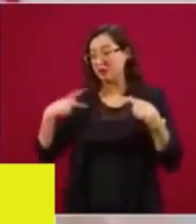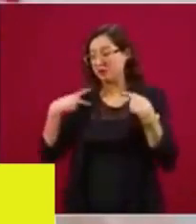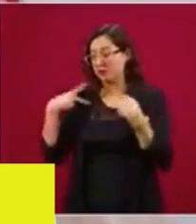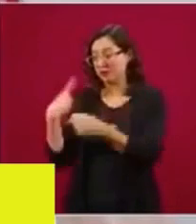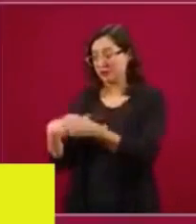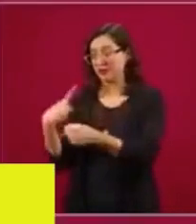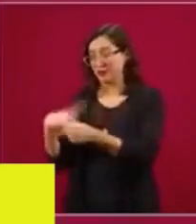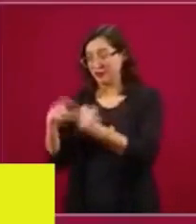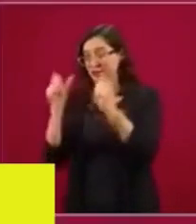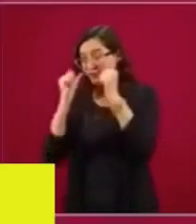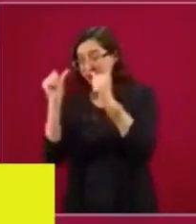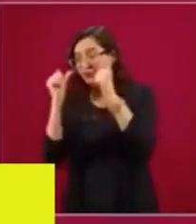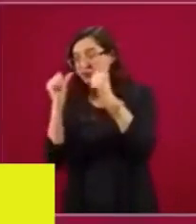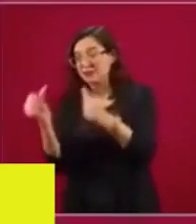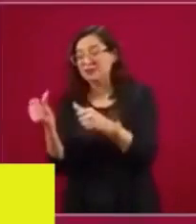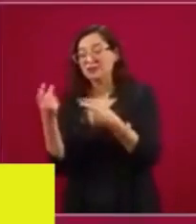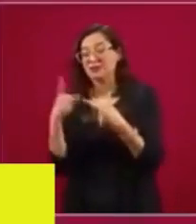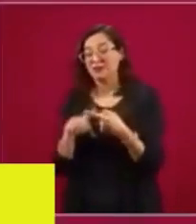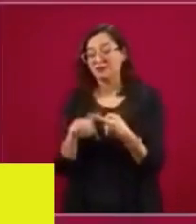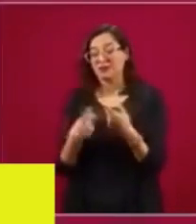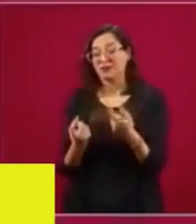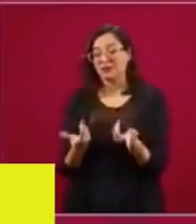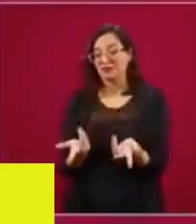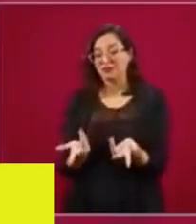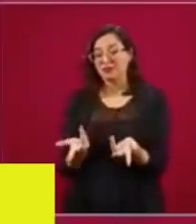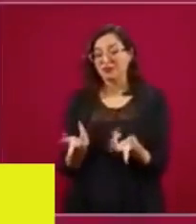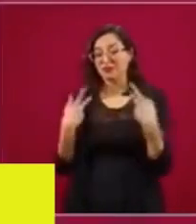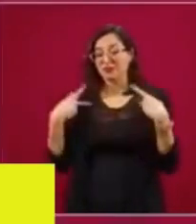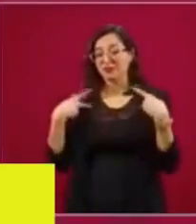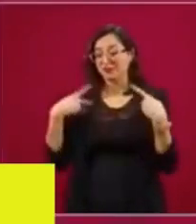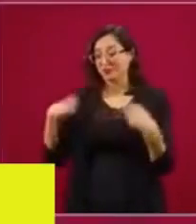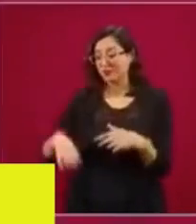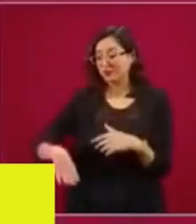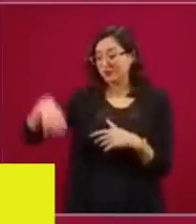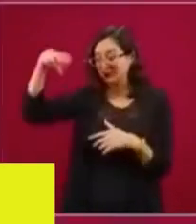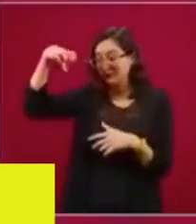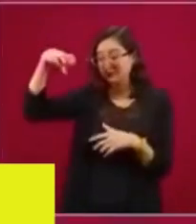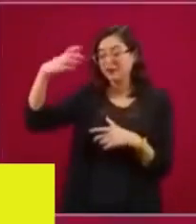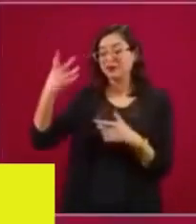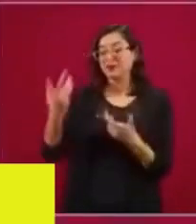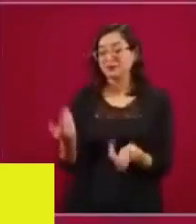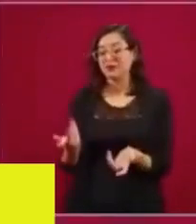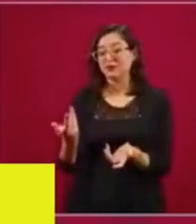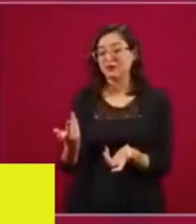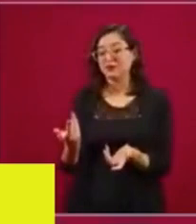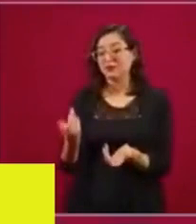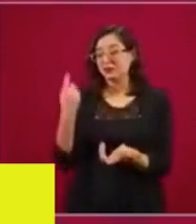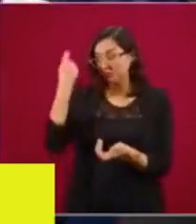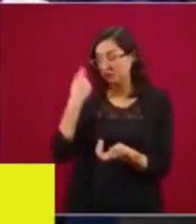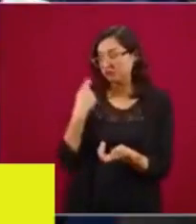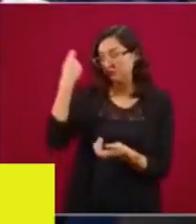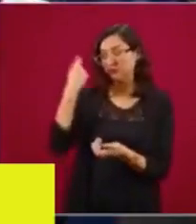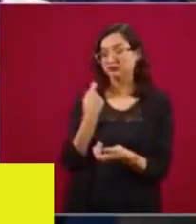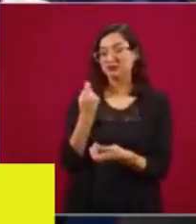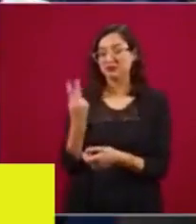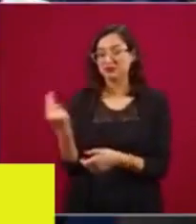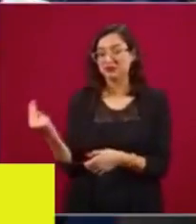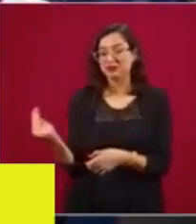Acuérdense que queremos que los adultos mayores no se queden sin su pensión.